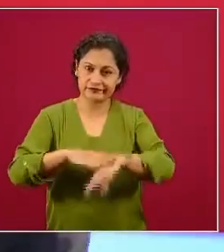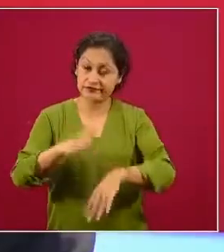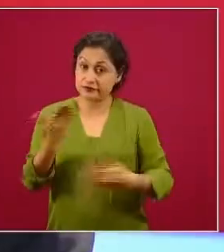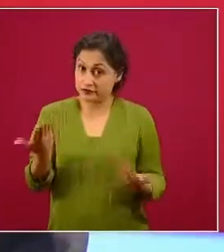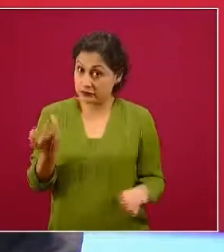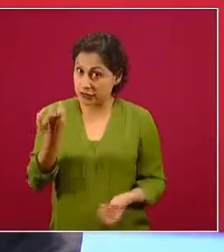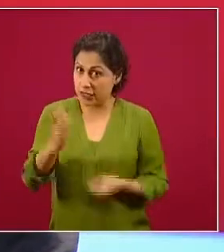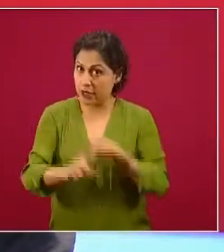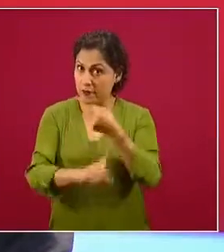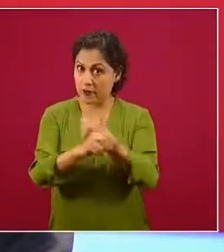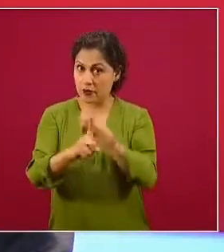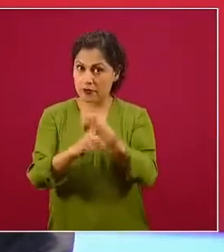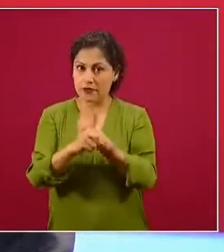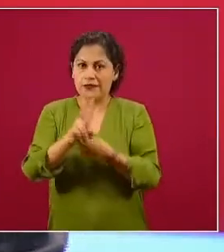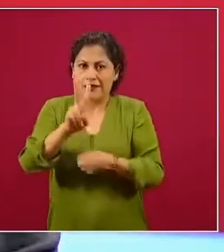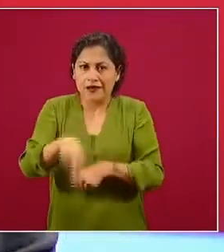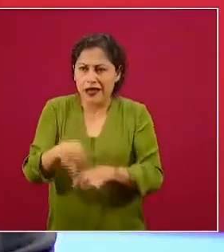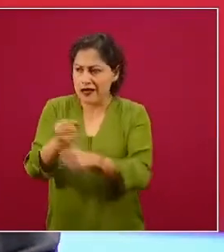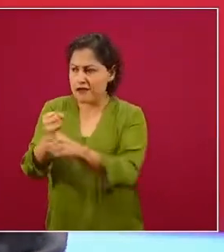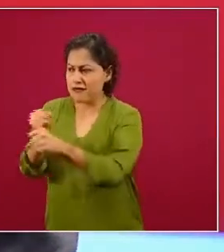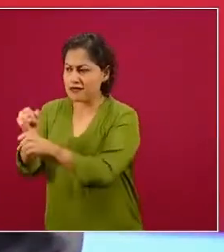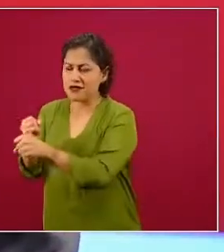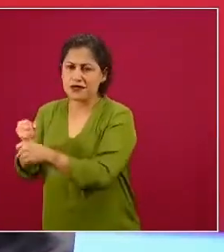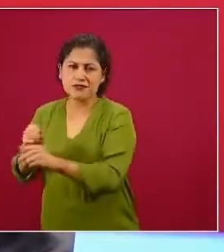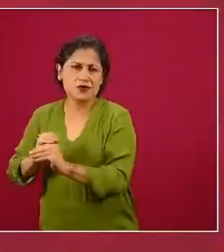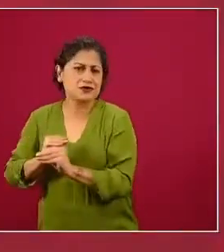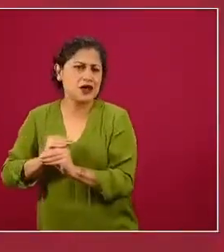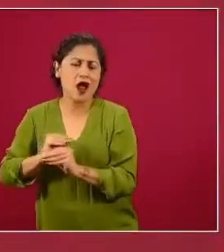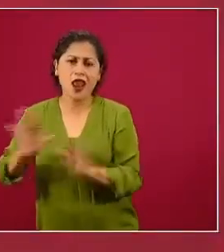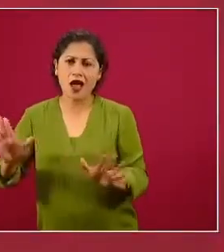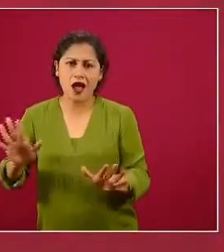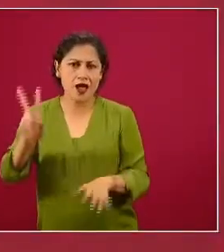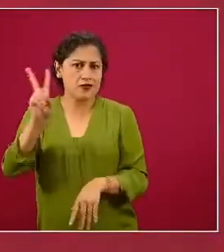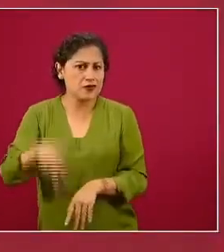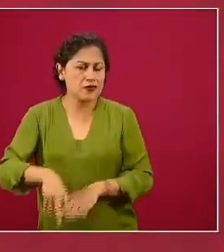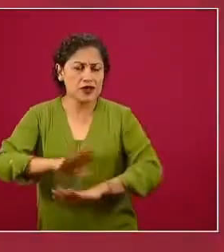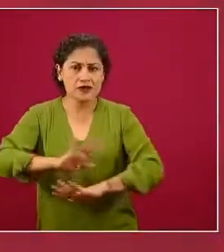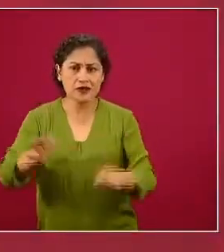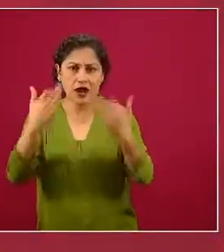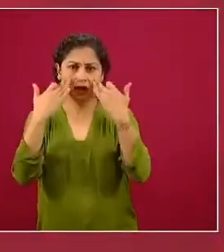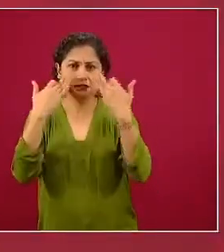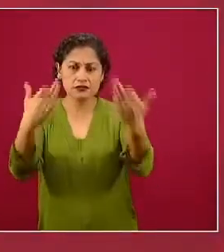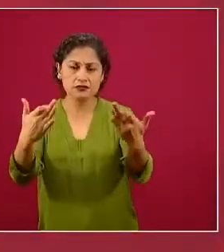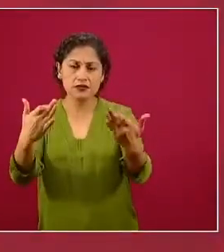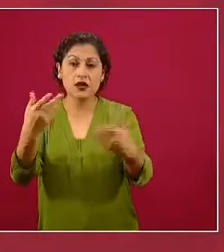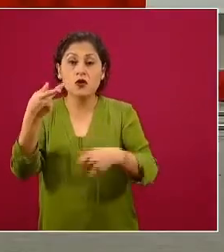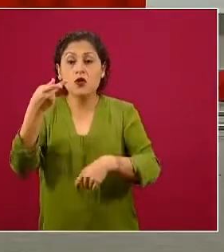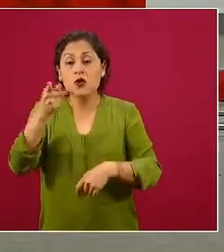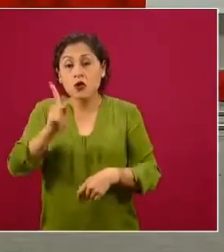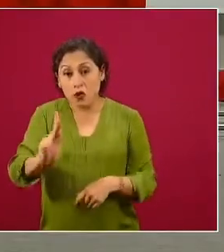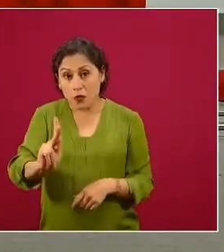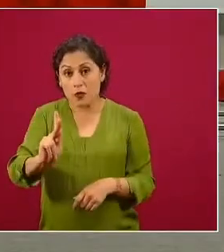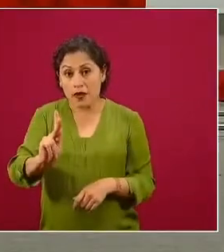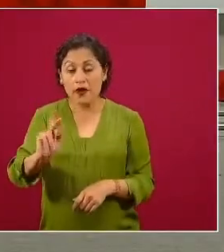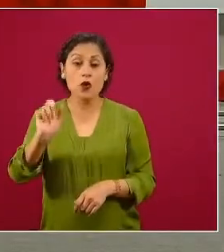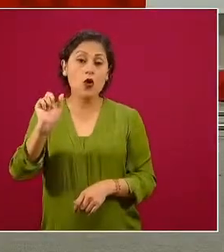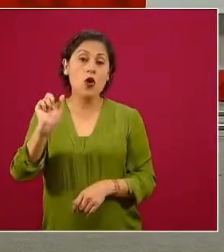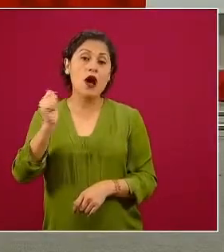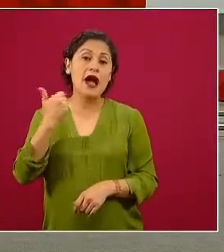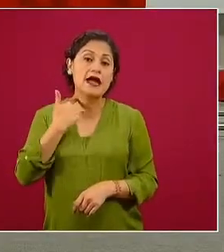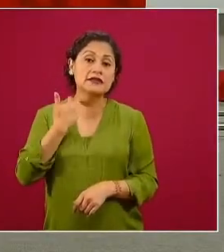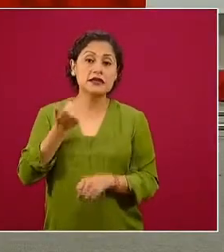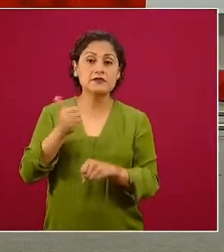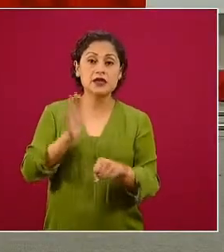Entonces, es muy clara la evidencia. Pero volvemos a lo mismo, hay intereses que han llevado en administraciones previas a que se oculte esa